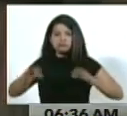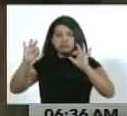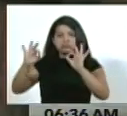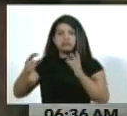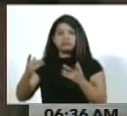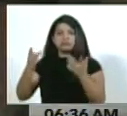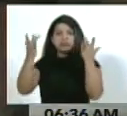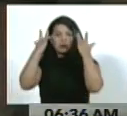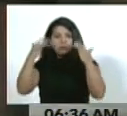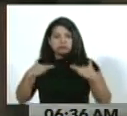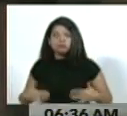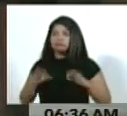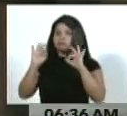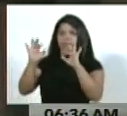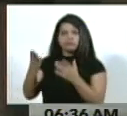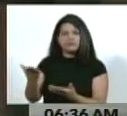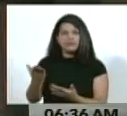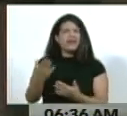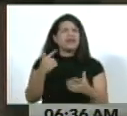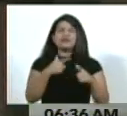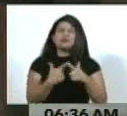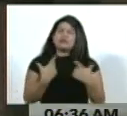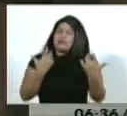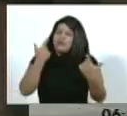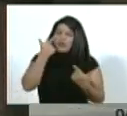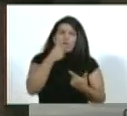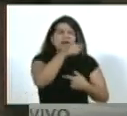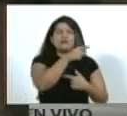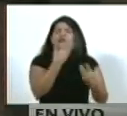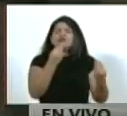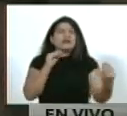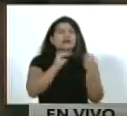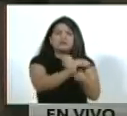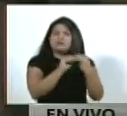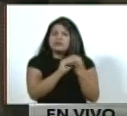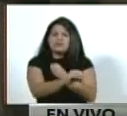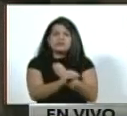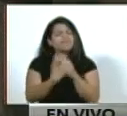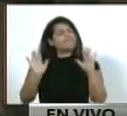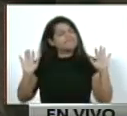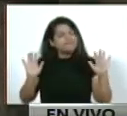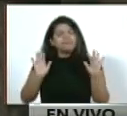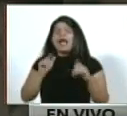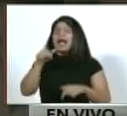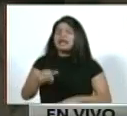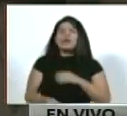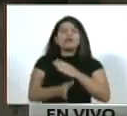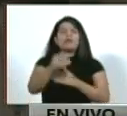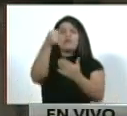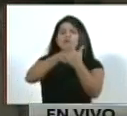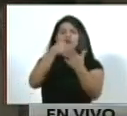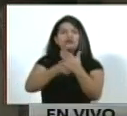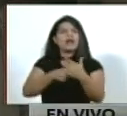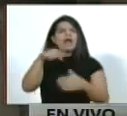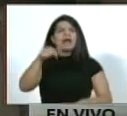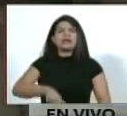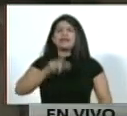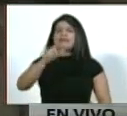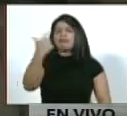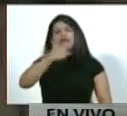¿En qué clase de contradicciones nos encontramos? La lucha continúa, queridos camaradas, compañeros de armas, con mucha